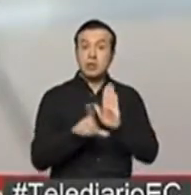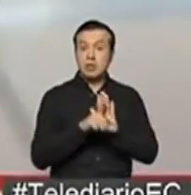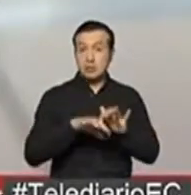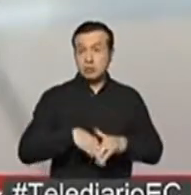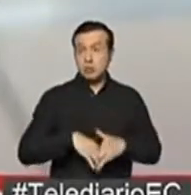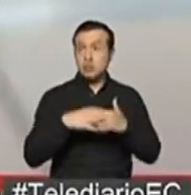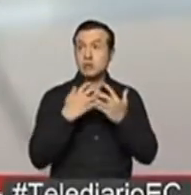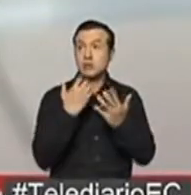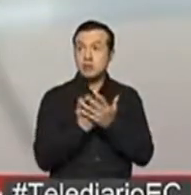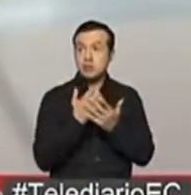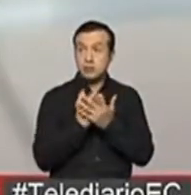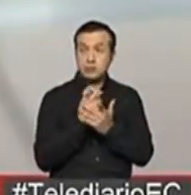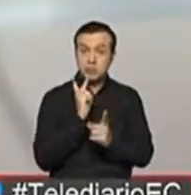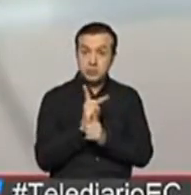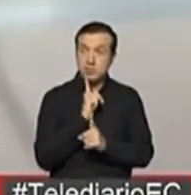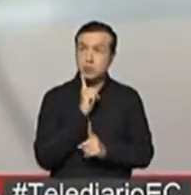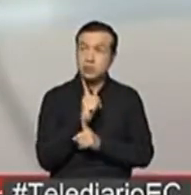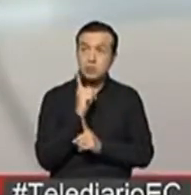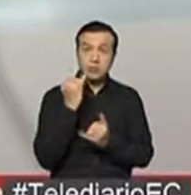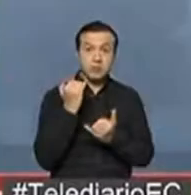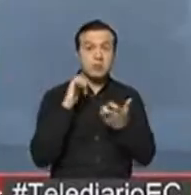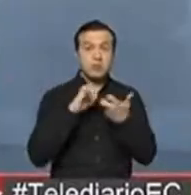crecimiento económico que